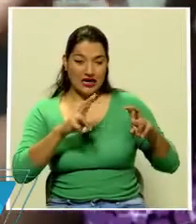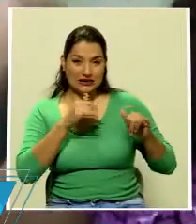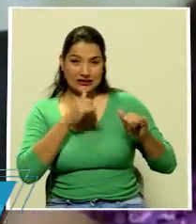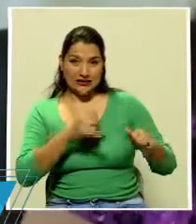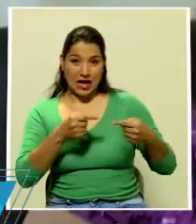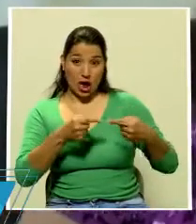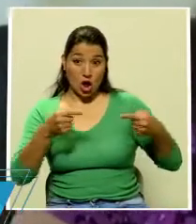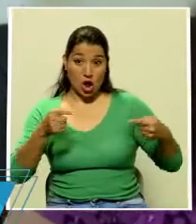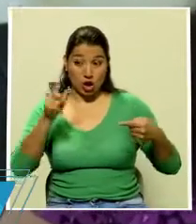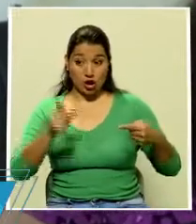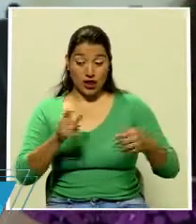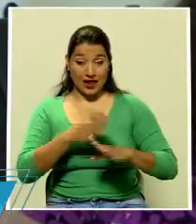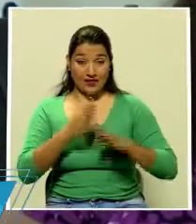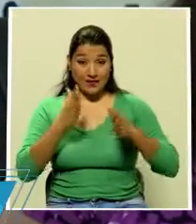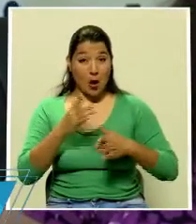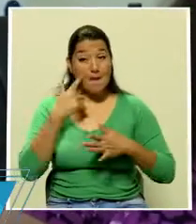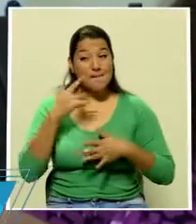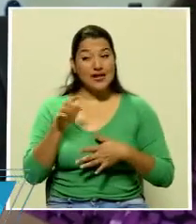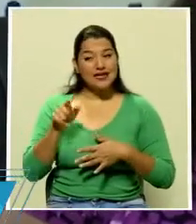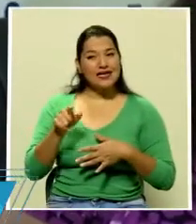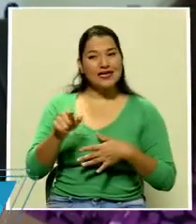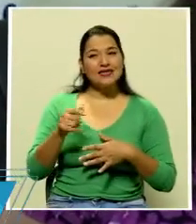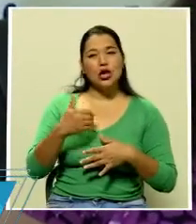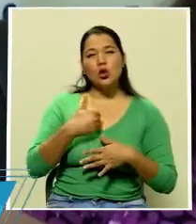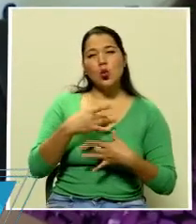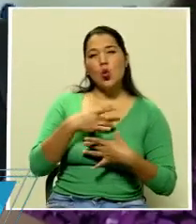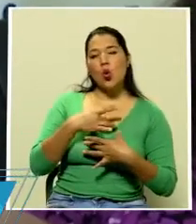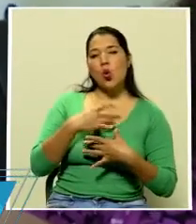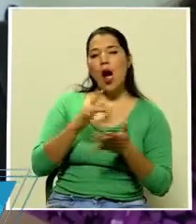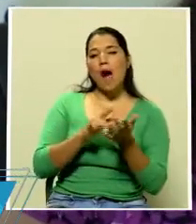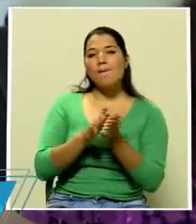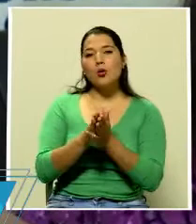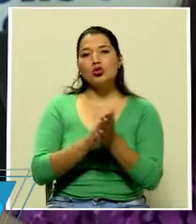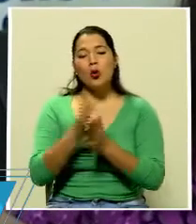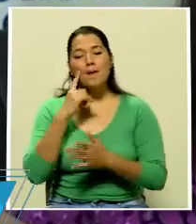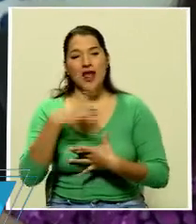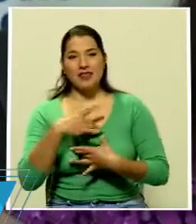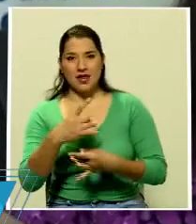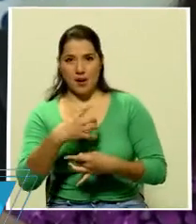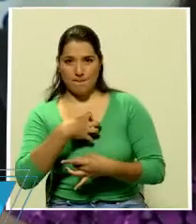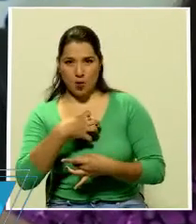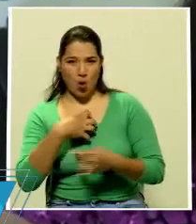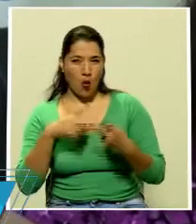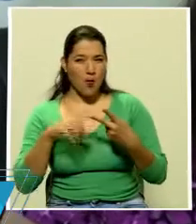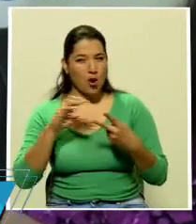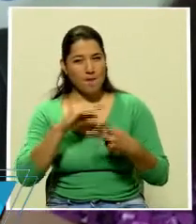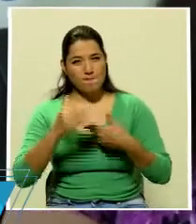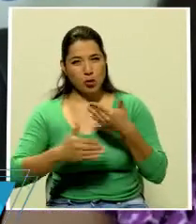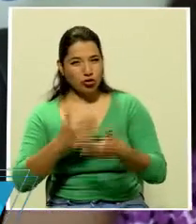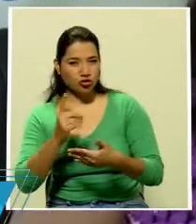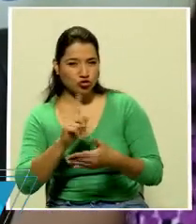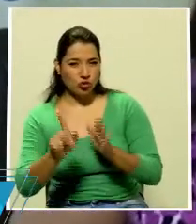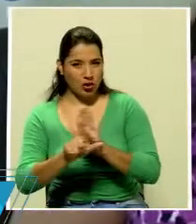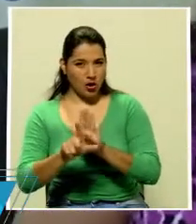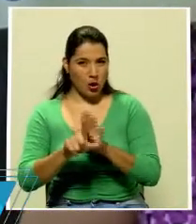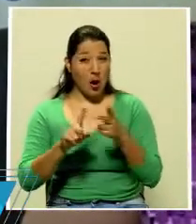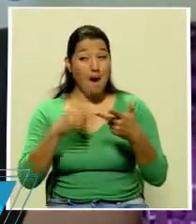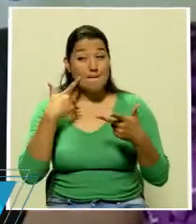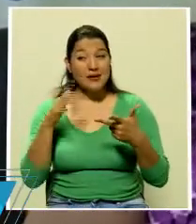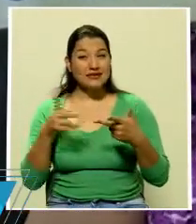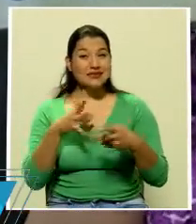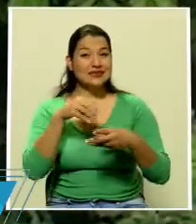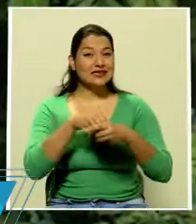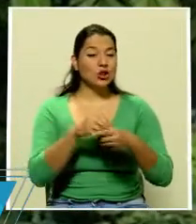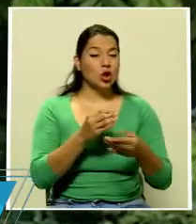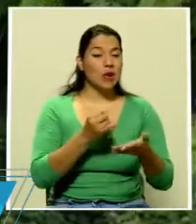por supuesto conflicto de intereses y presuntos nombramientos irregulares, así como la participación de Crespo en la investigación de la